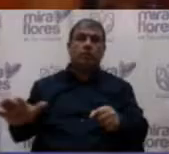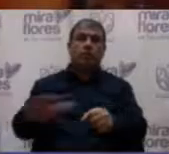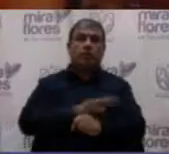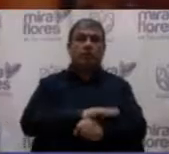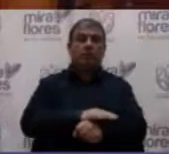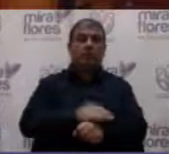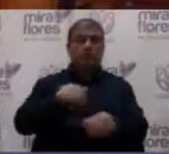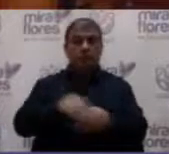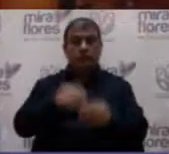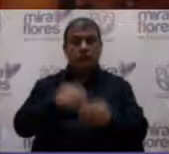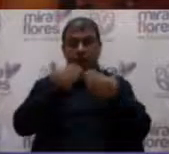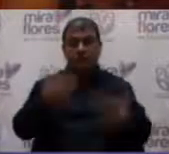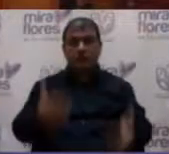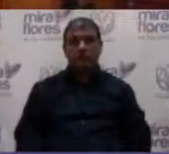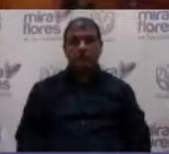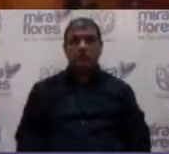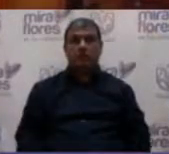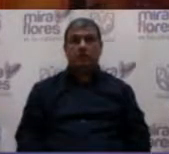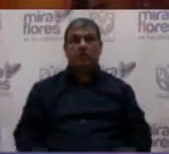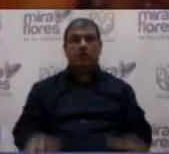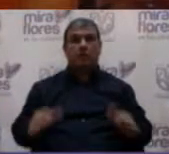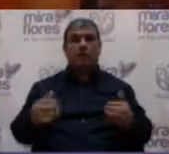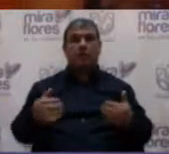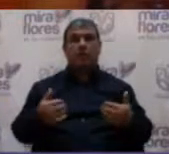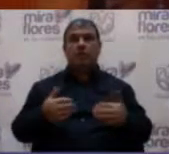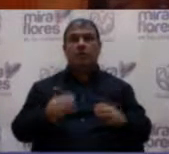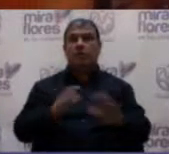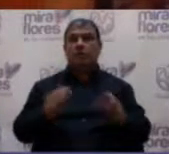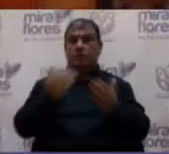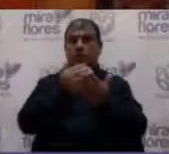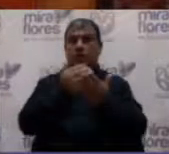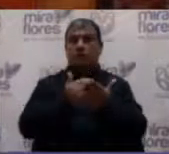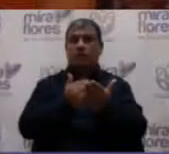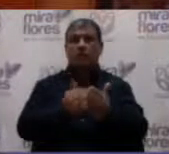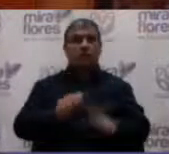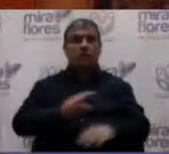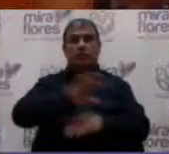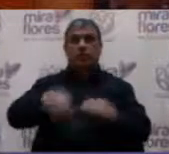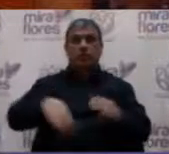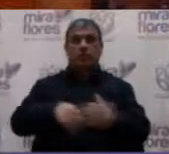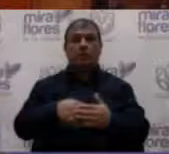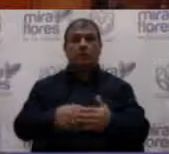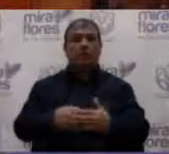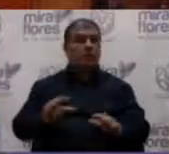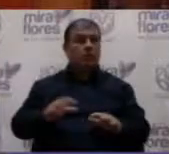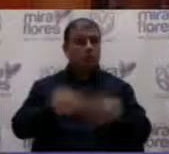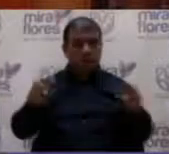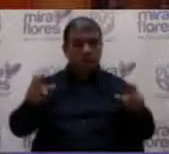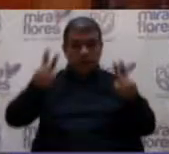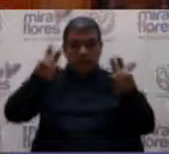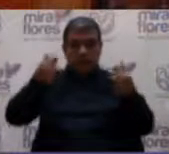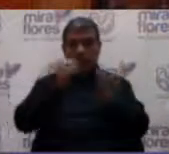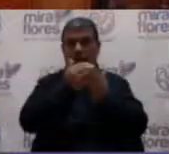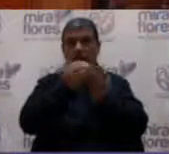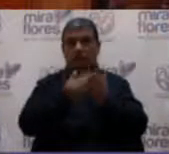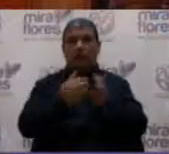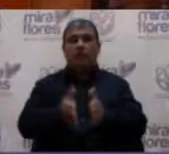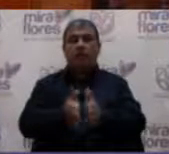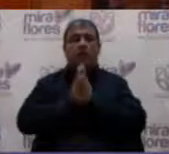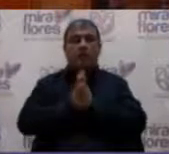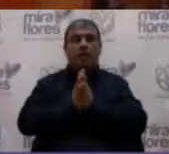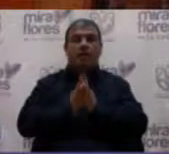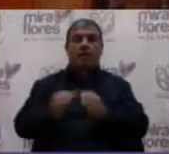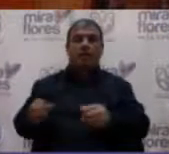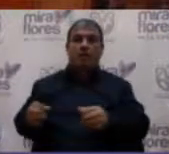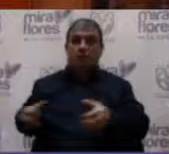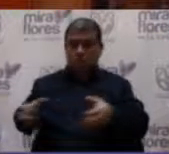unanimidad de votos. Muchísimas gracias. Creo que ya no tenemos más temas en agenda, ¿verdad? Es todo, señor alcalde. No habiendo más temas en agenda, les voy a pedir a los miembros